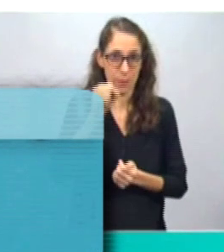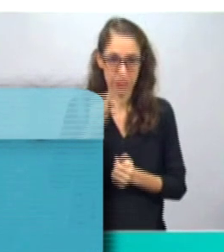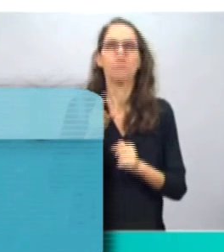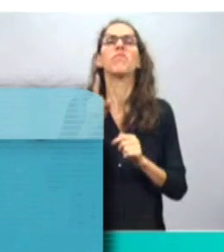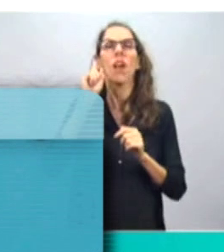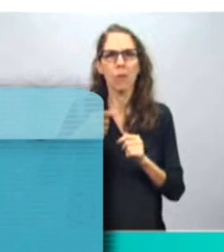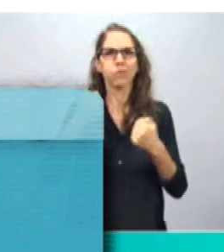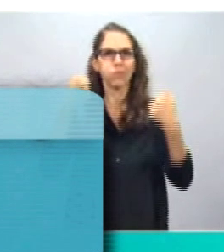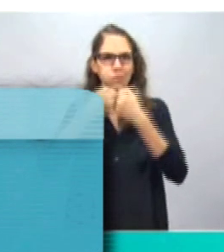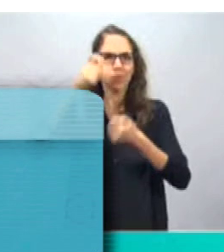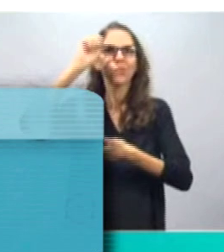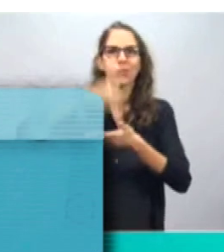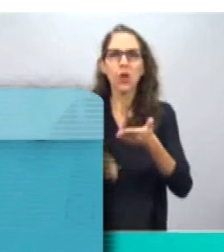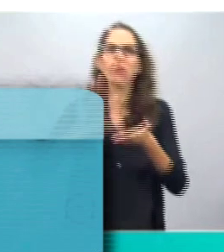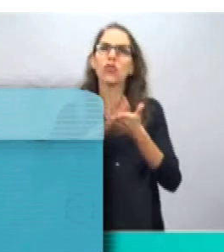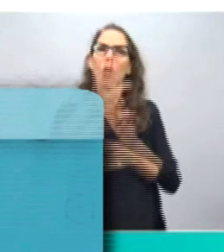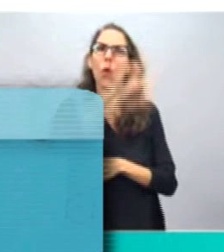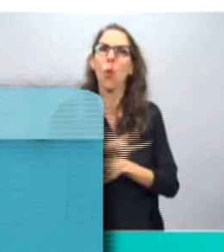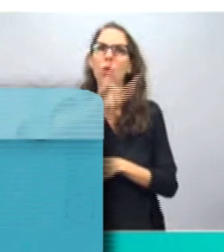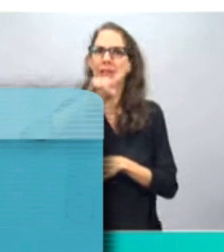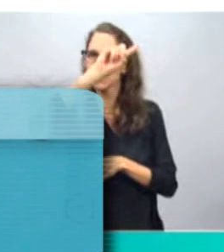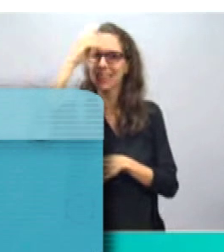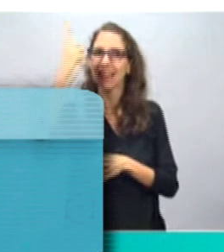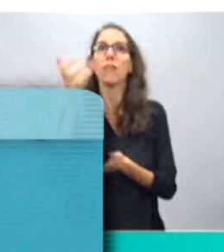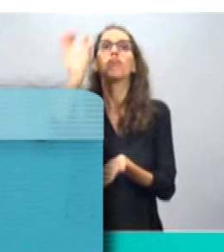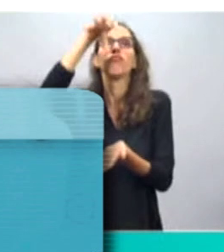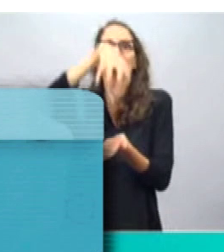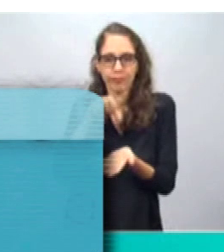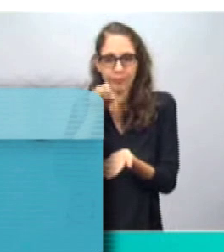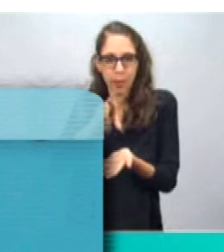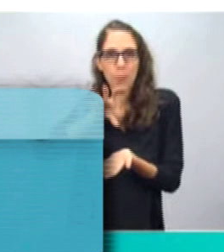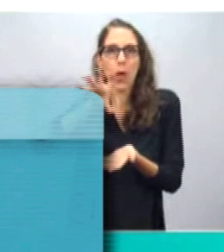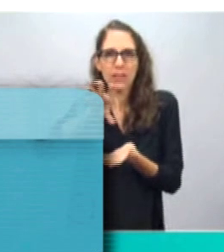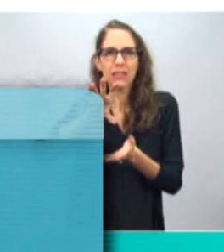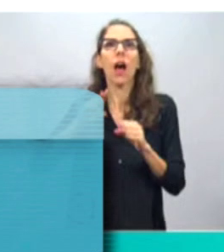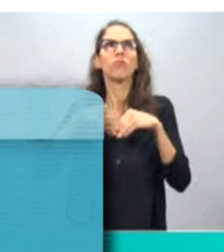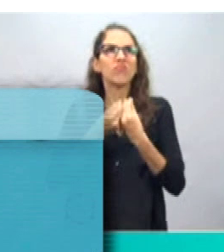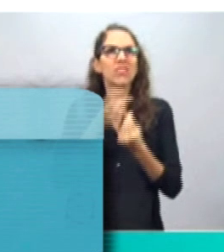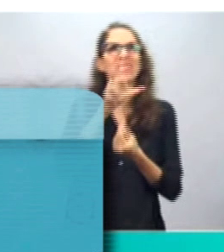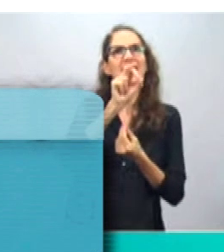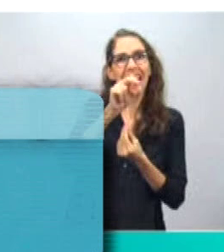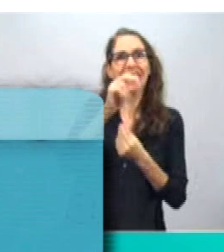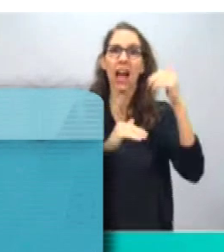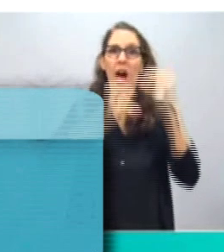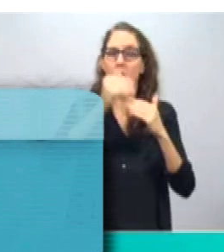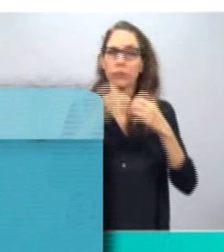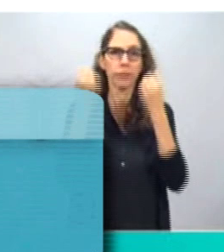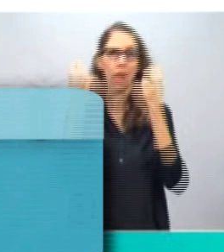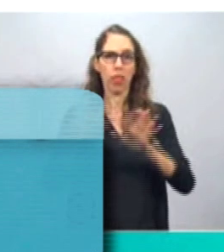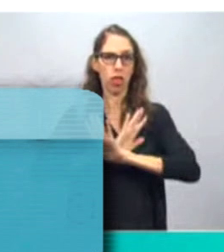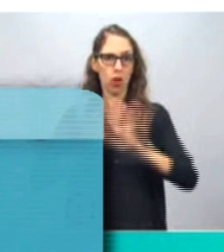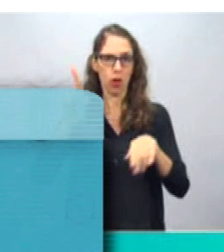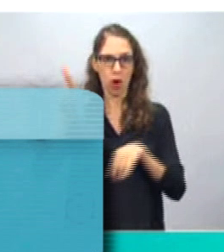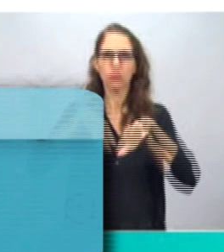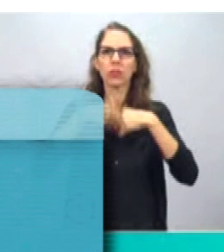para obras de infraestructura en universidades nacionales con asiento en la provincia de Buenos Aires eran 30 obras que ha abandonado el Gobierno Nacional